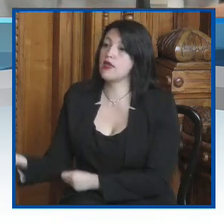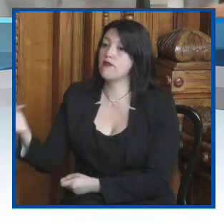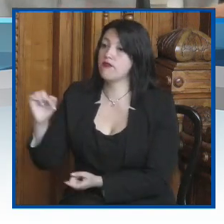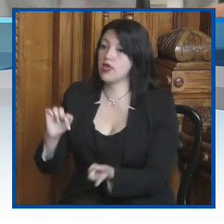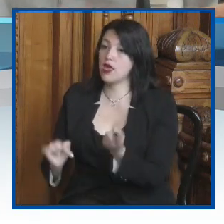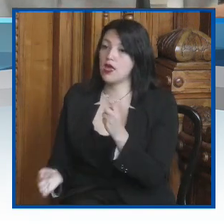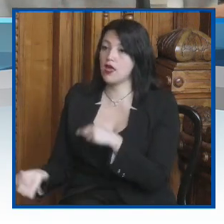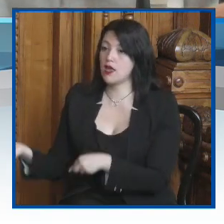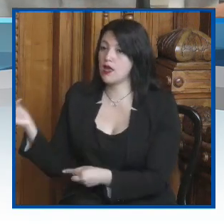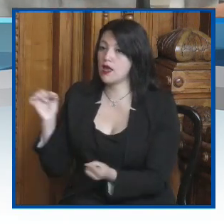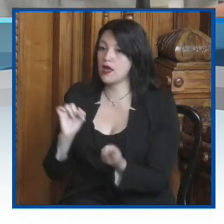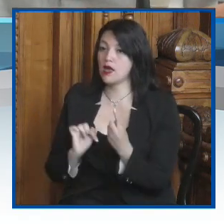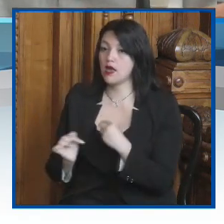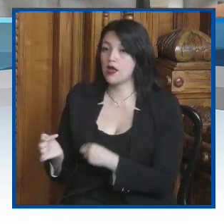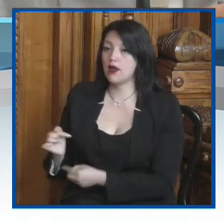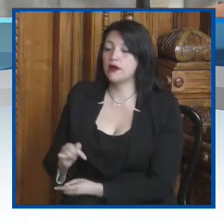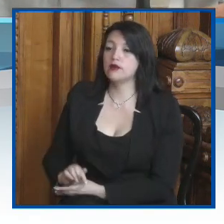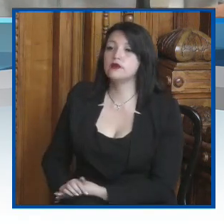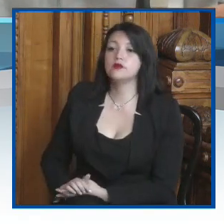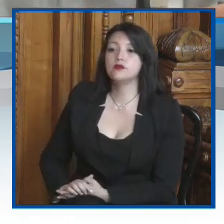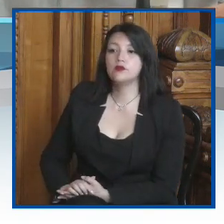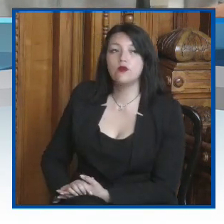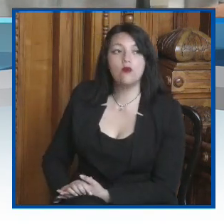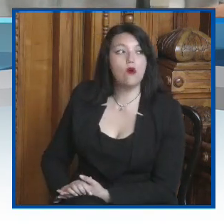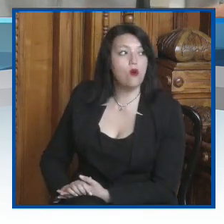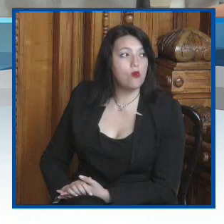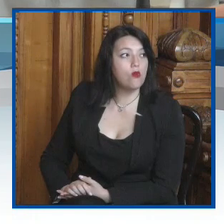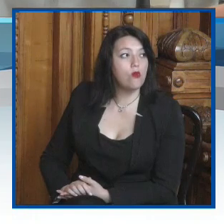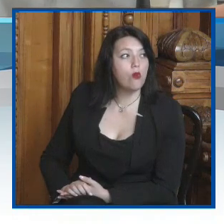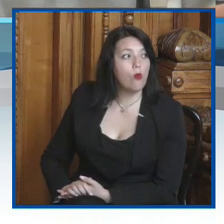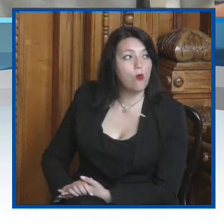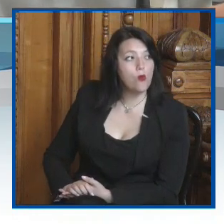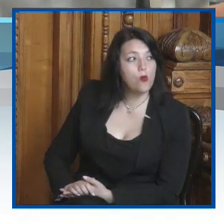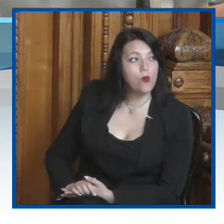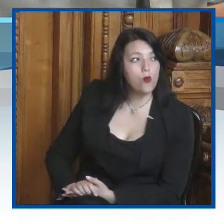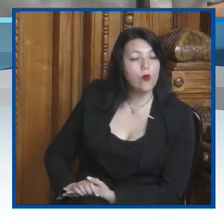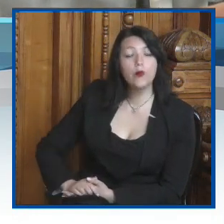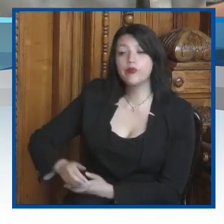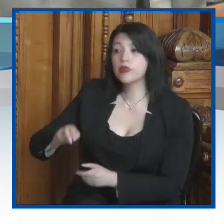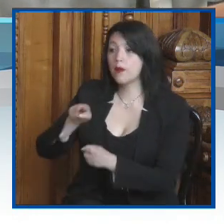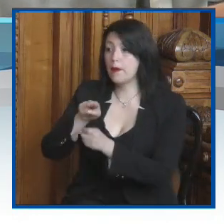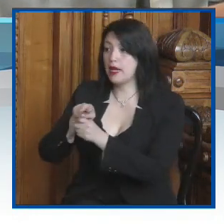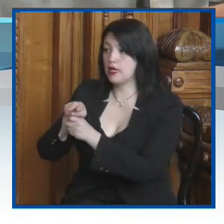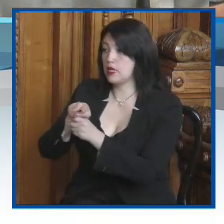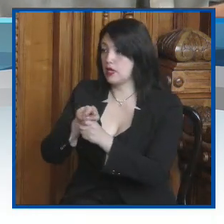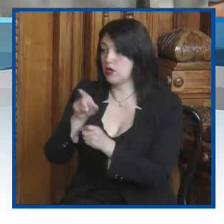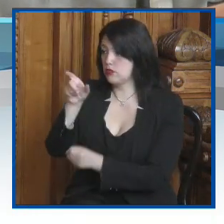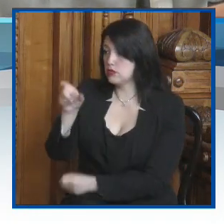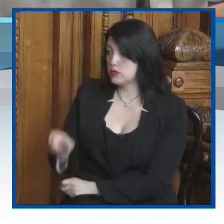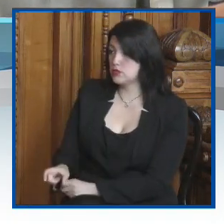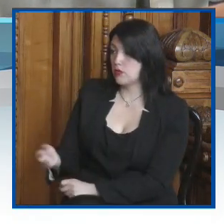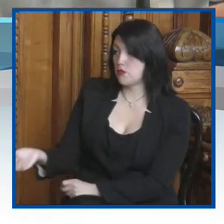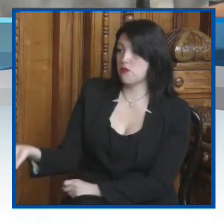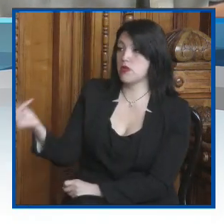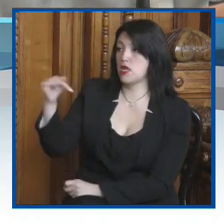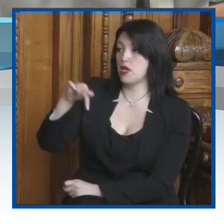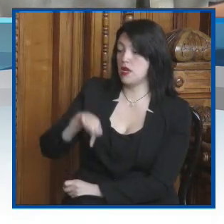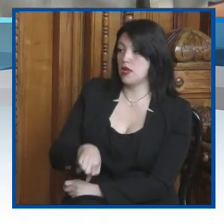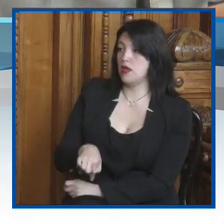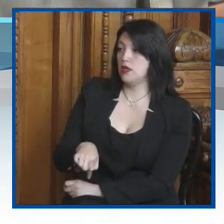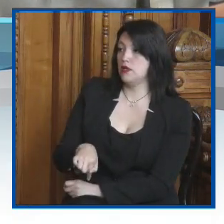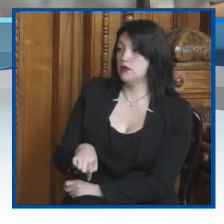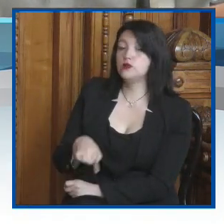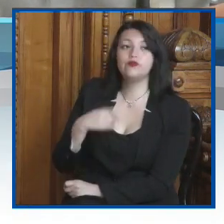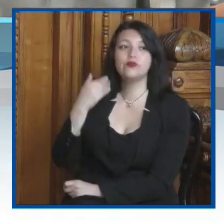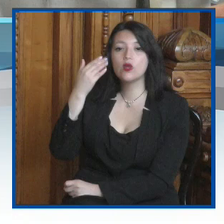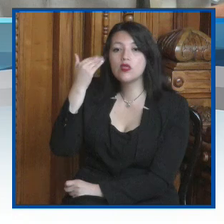es el living de casa, es un lugar común. Para el testigo que viene a prestar declaración, no